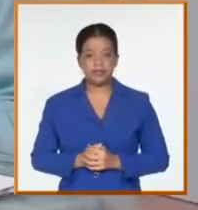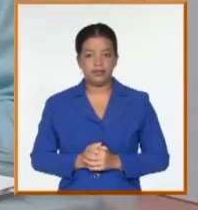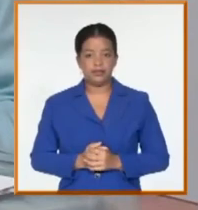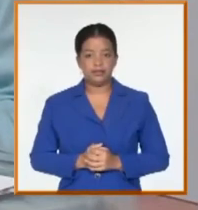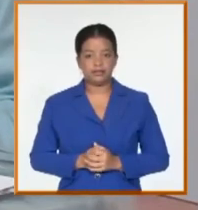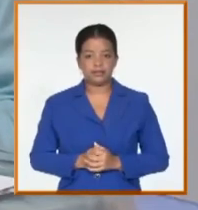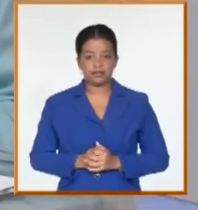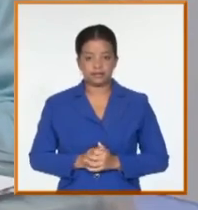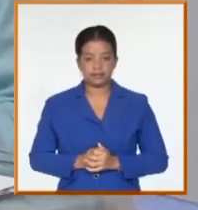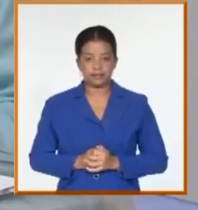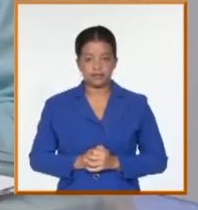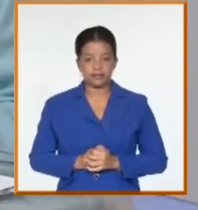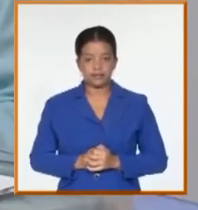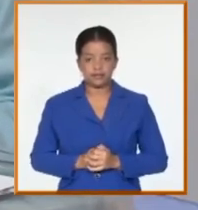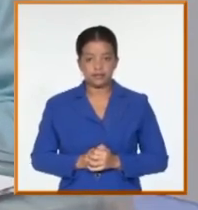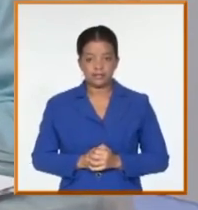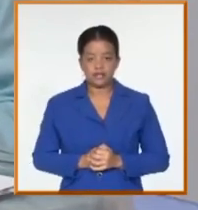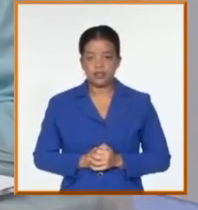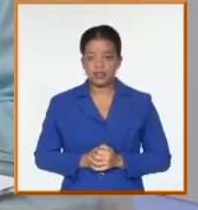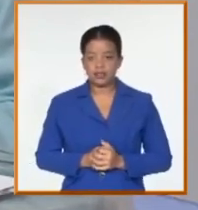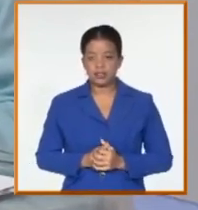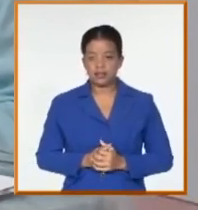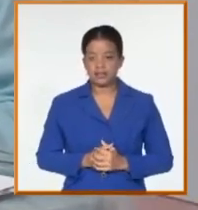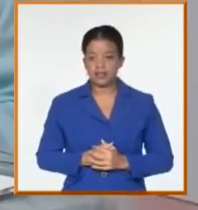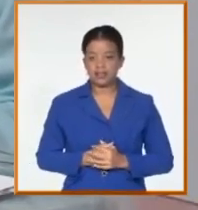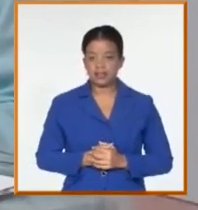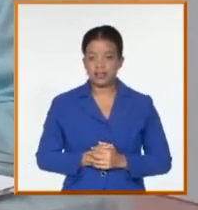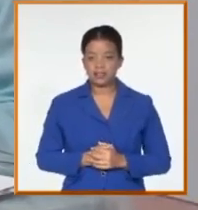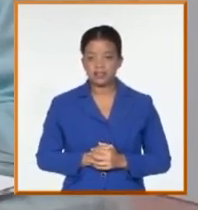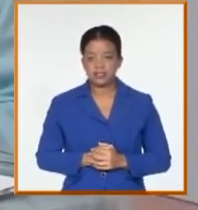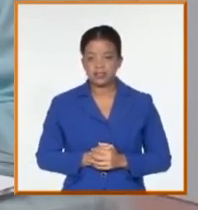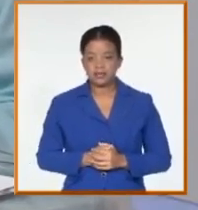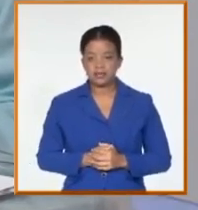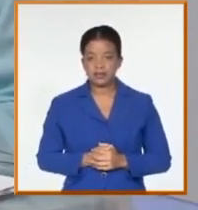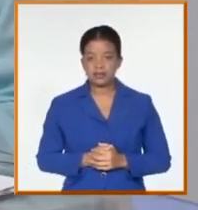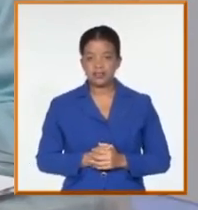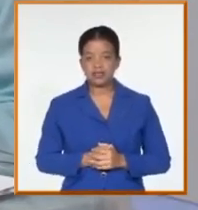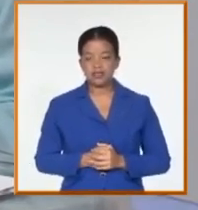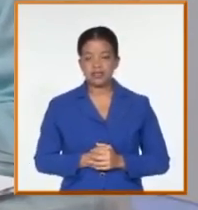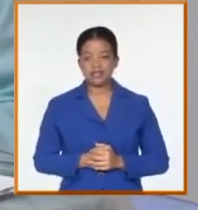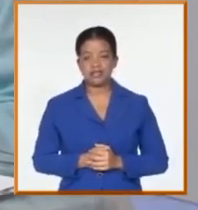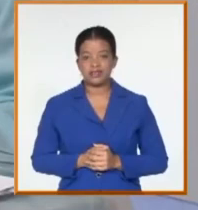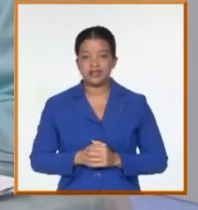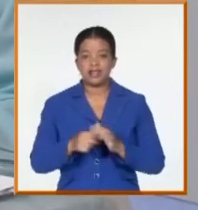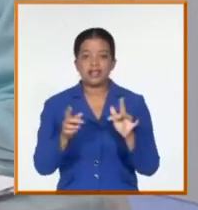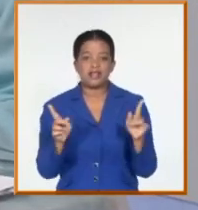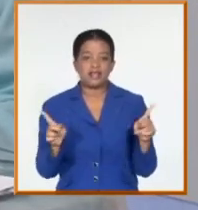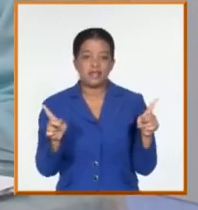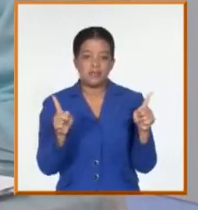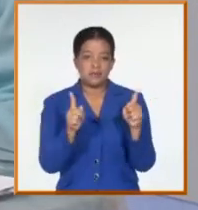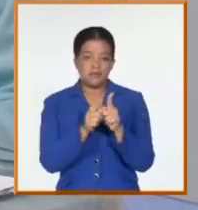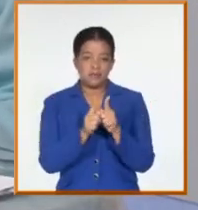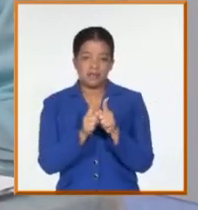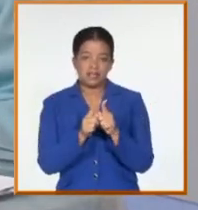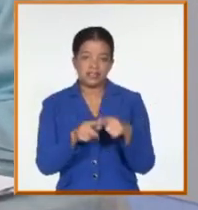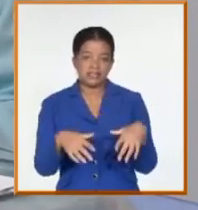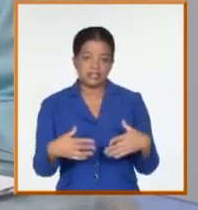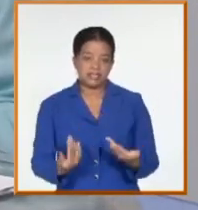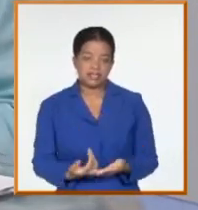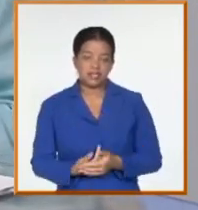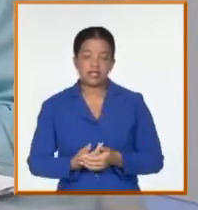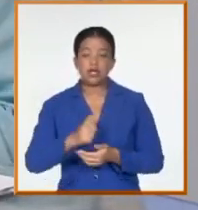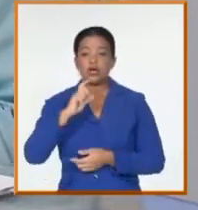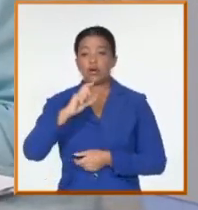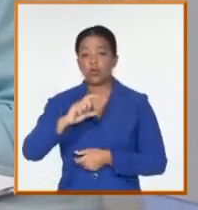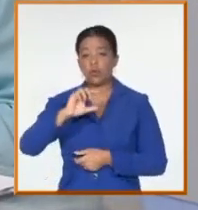a cortar las cadenas además de nosotros hoy tenemos niveles altos de cuentas por